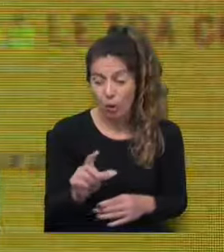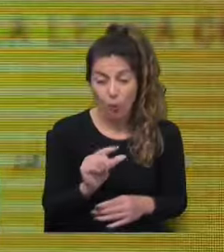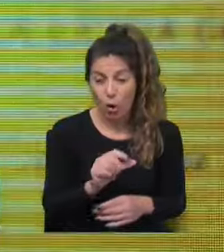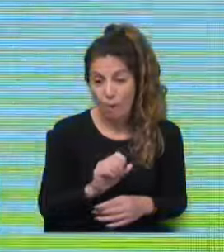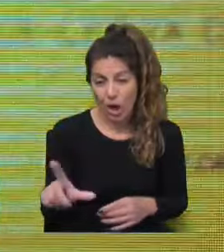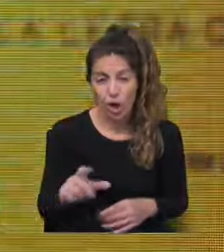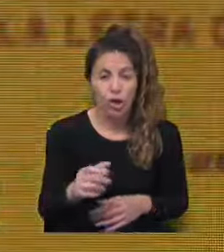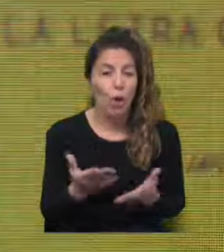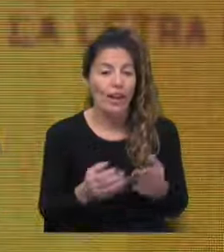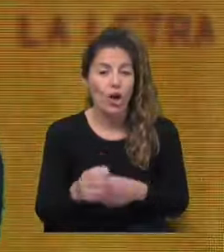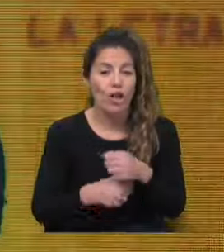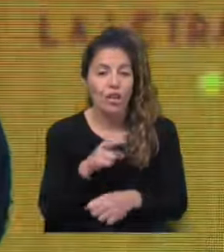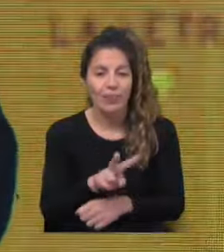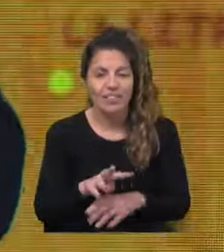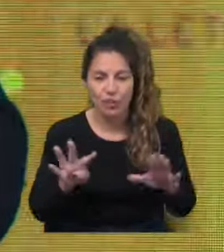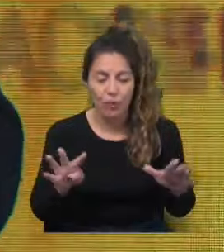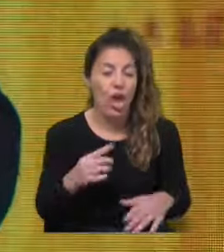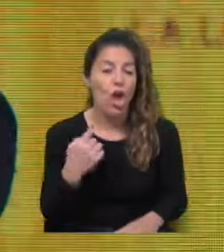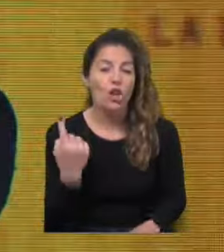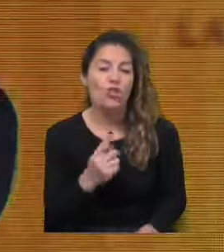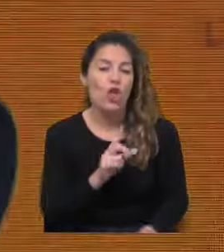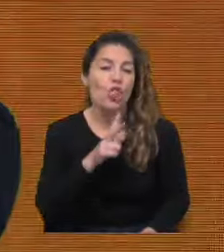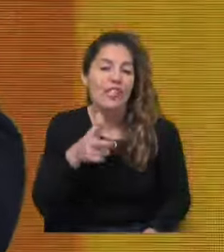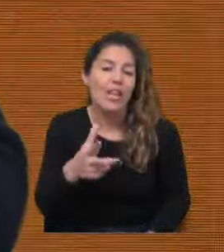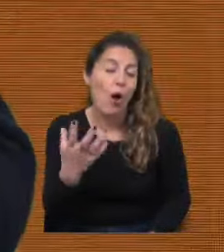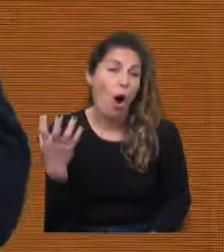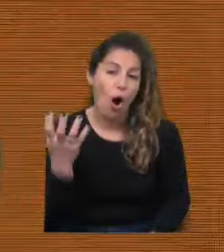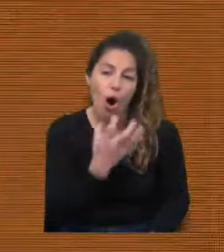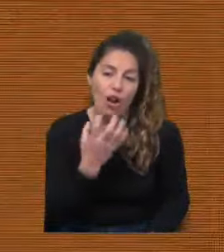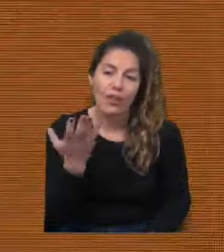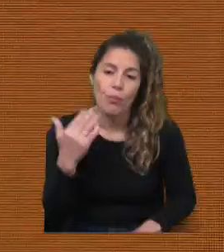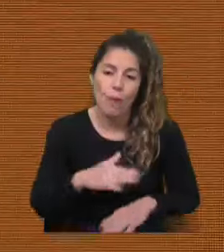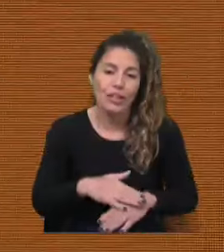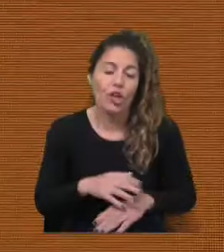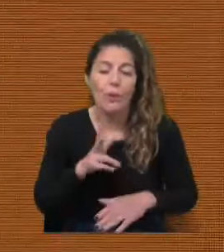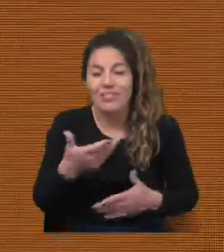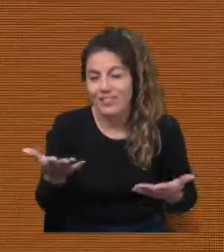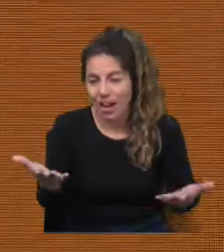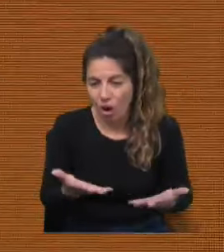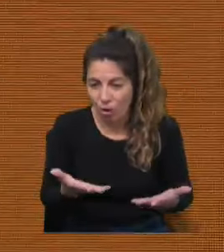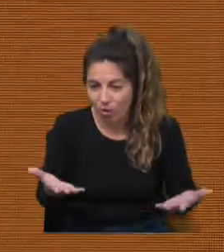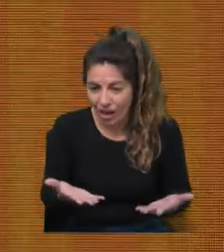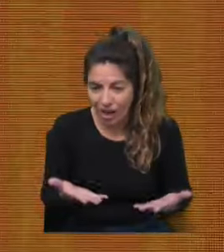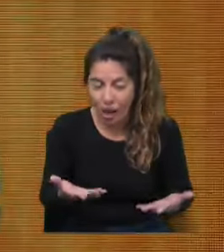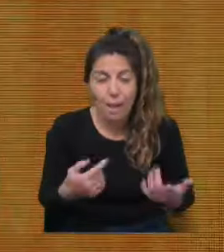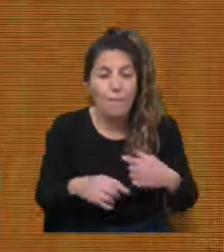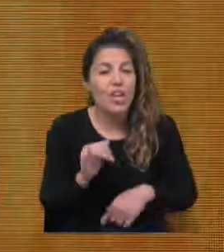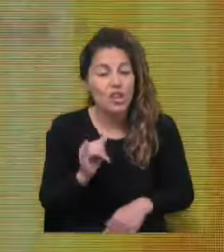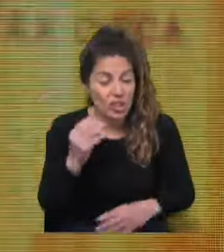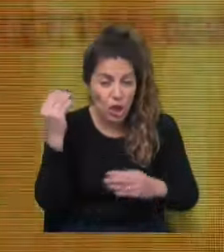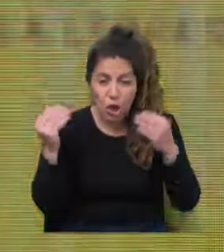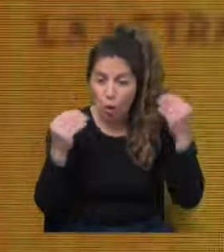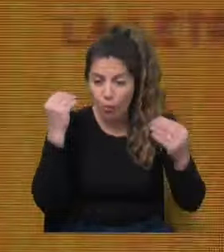del 2019. Nosotros no decíamos que era catastrófico en aquel momento, tampoco lo vamos a decir ahora, pero sí nos